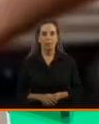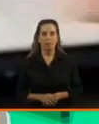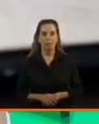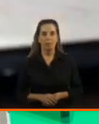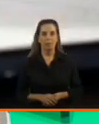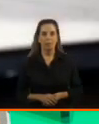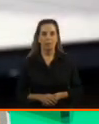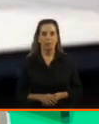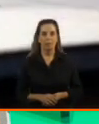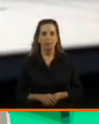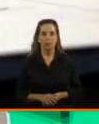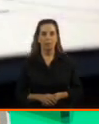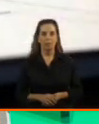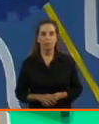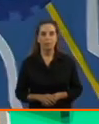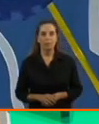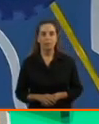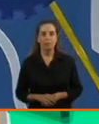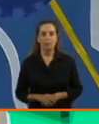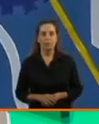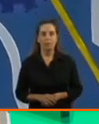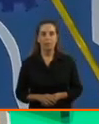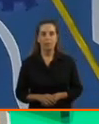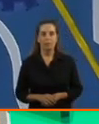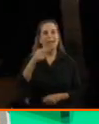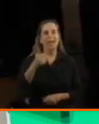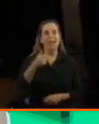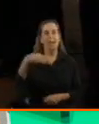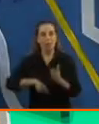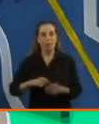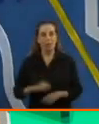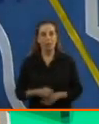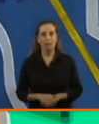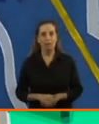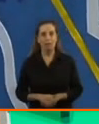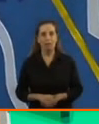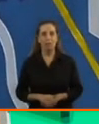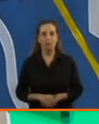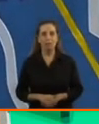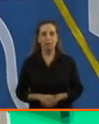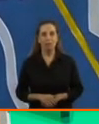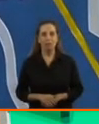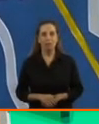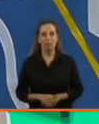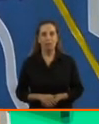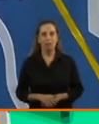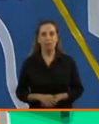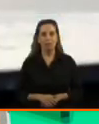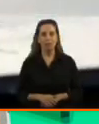está pasando en este momento y los resultados son inciertos, pero abre preguntas nuevas para el caso de Milei.